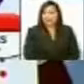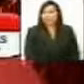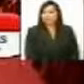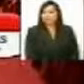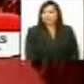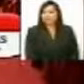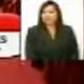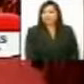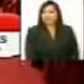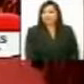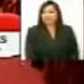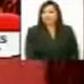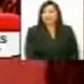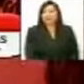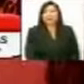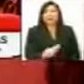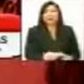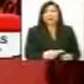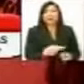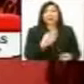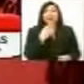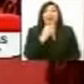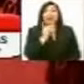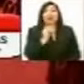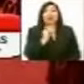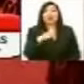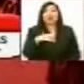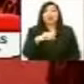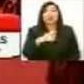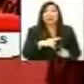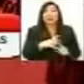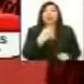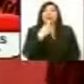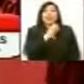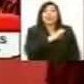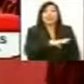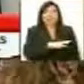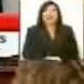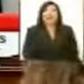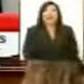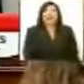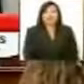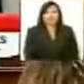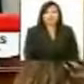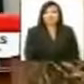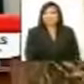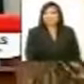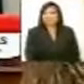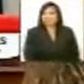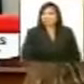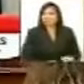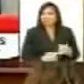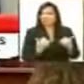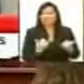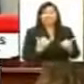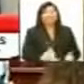Muchas gracias. Soy Javier Macaya, diputado de Chile. Al igual que Paulina, venimos hoy